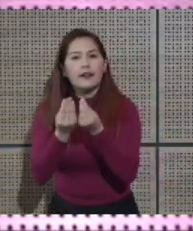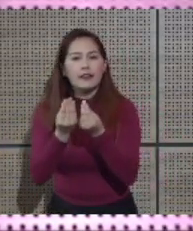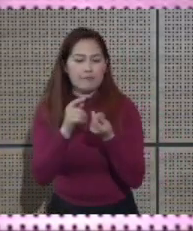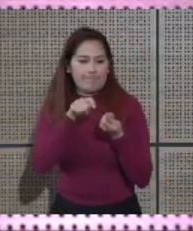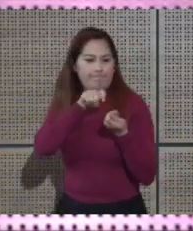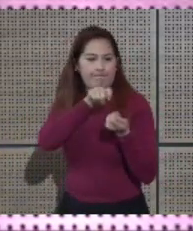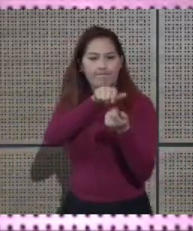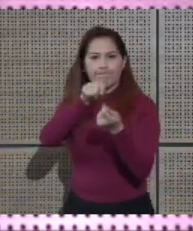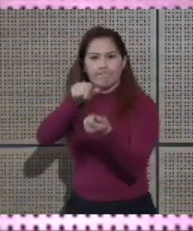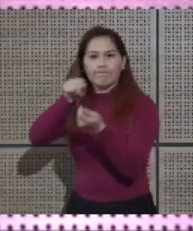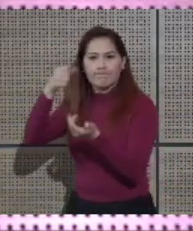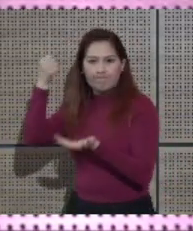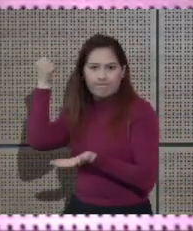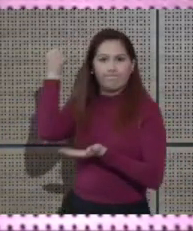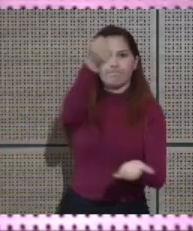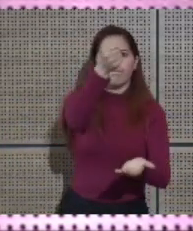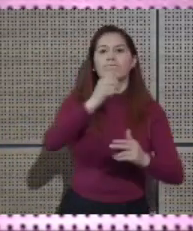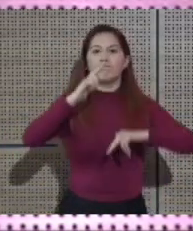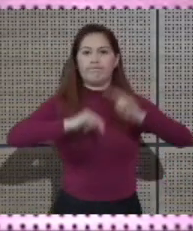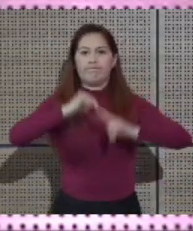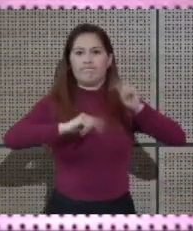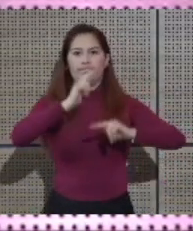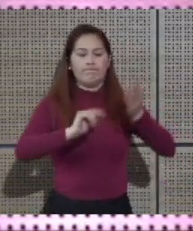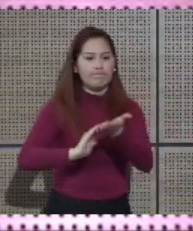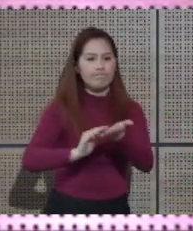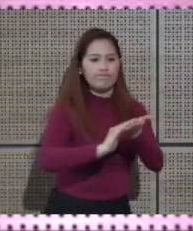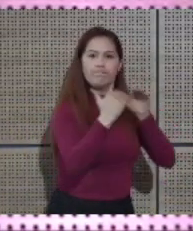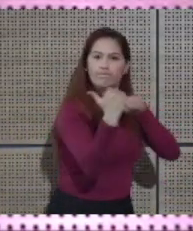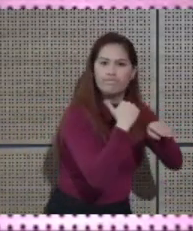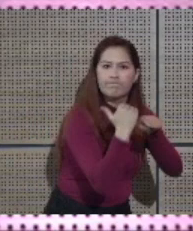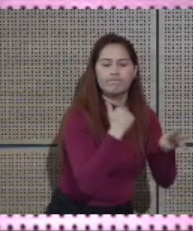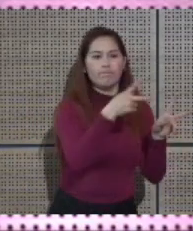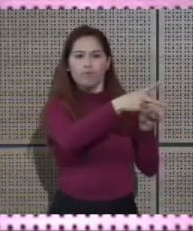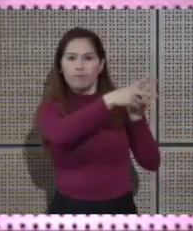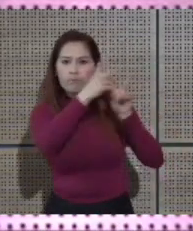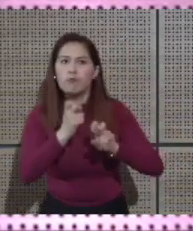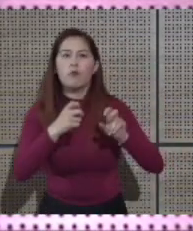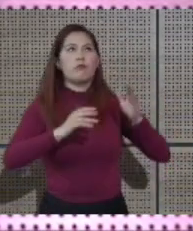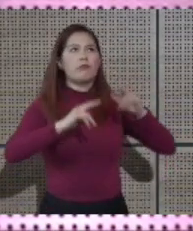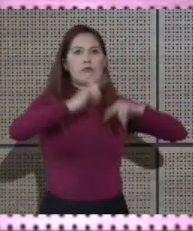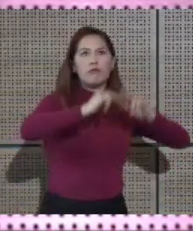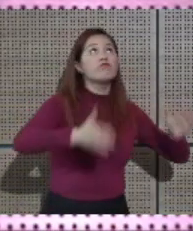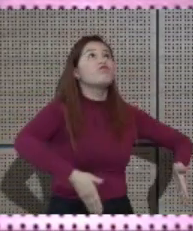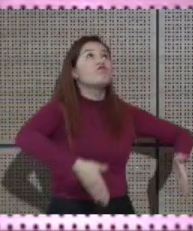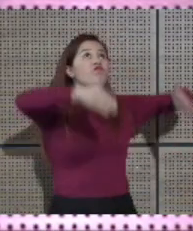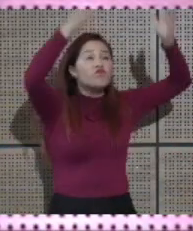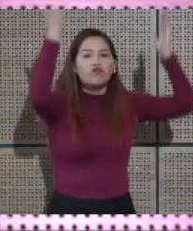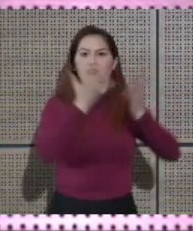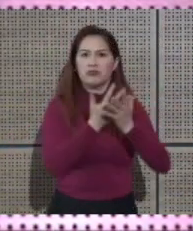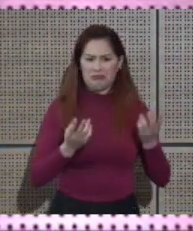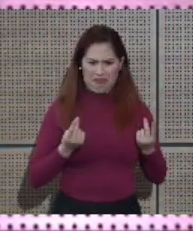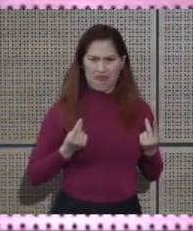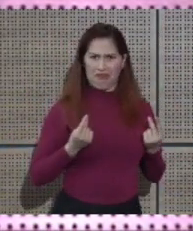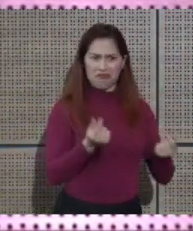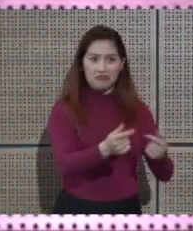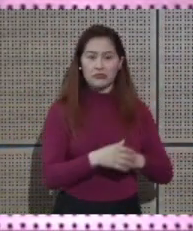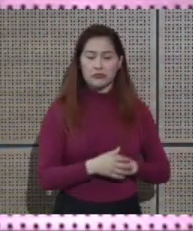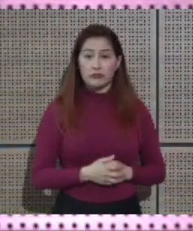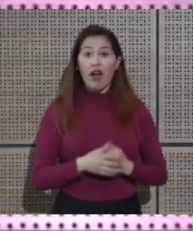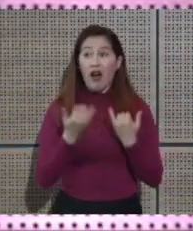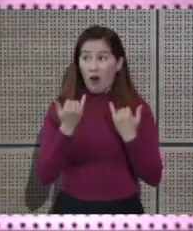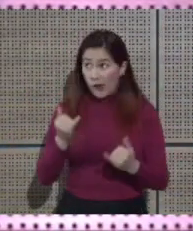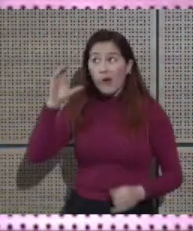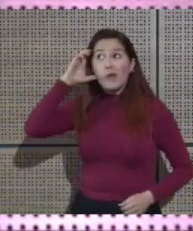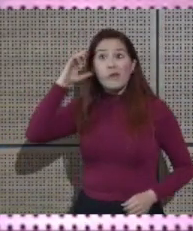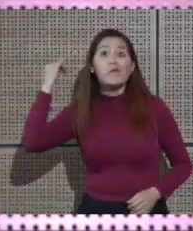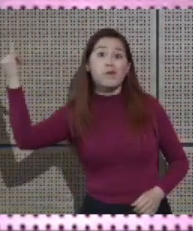en logística. La España de hoy es una España que, si uno toma un tren de alta velocidad que se llama AVE, allá